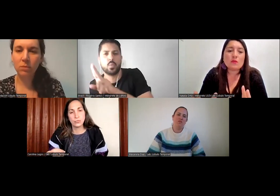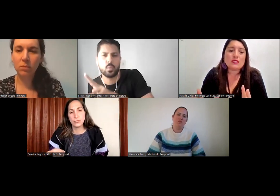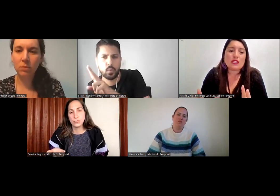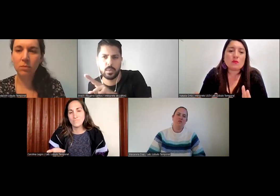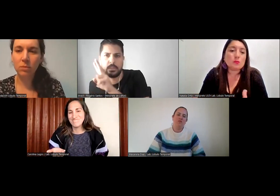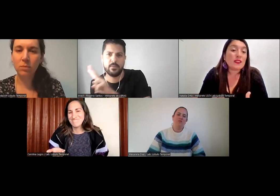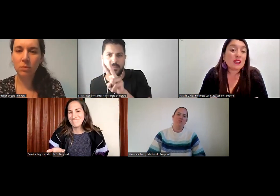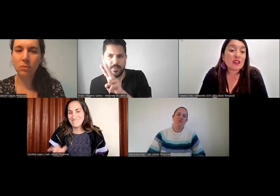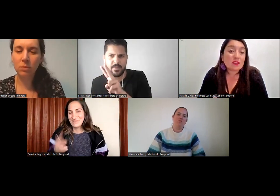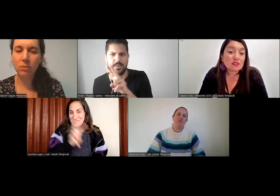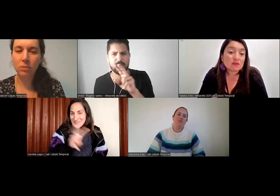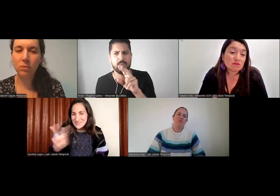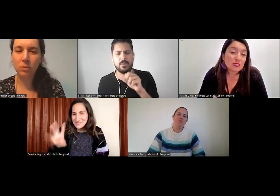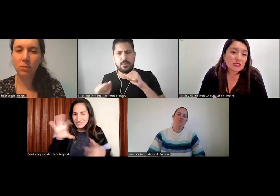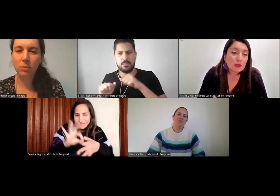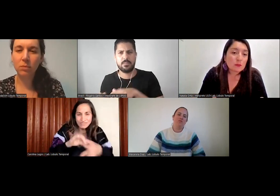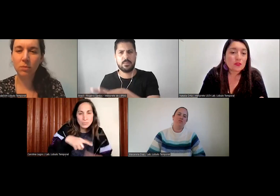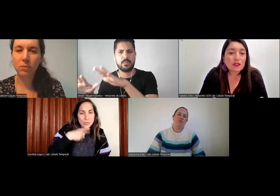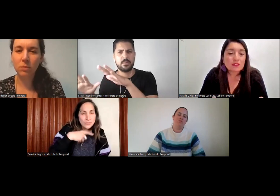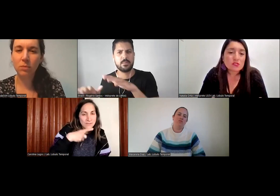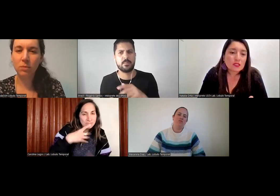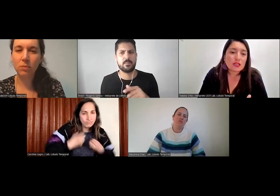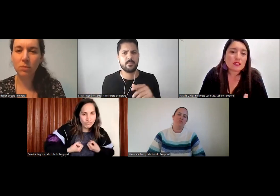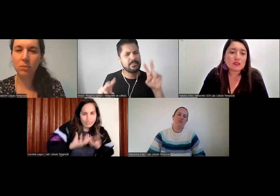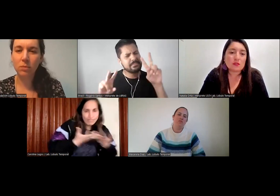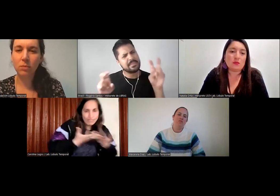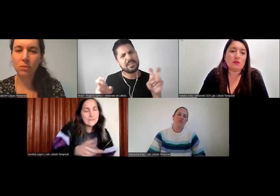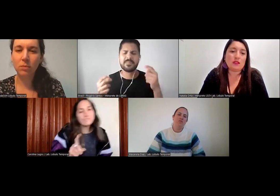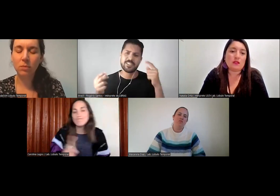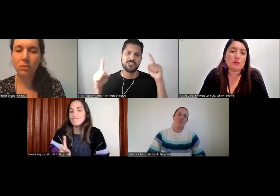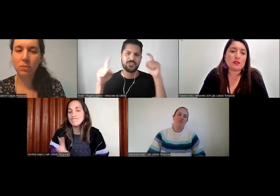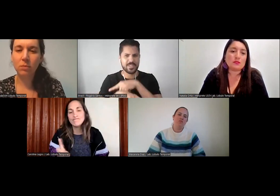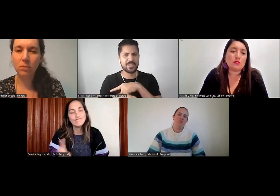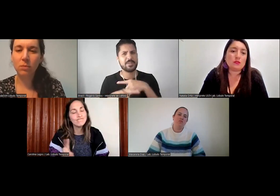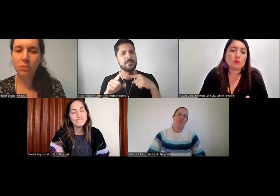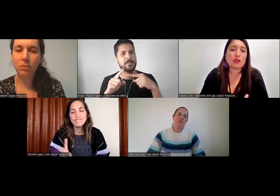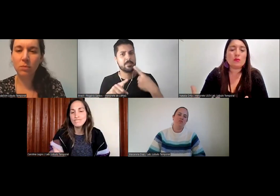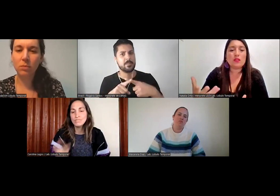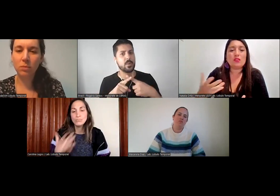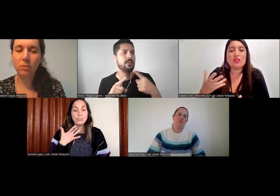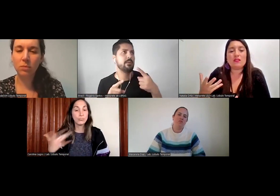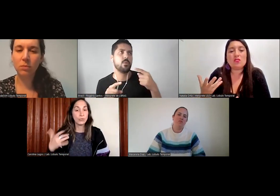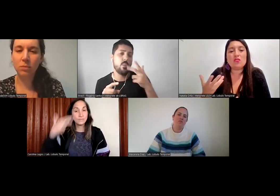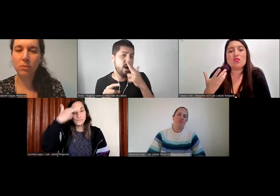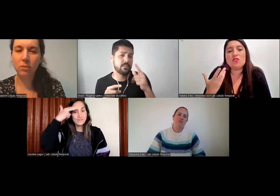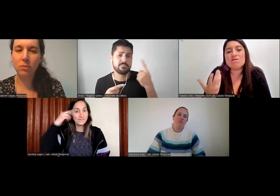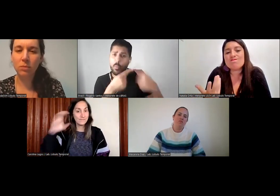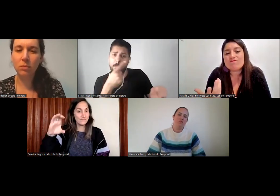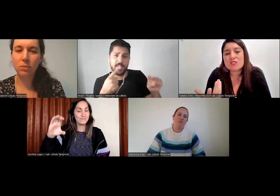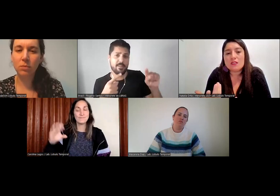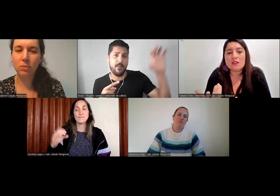claro, sería como súper delicado el tema y podría considerarse como una apropiación cultural, como que el oyente